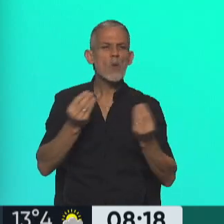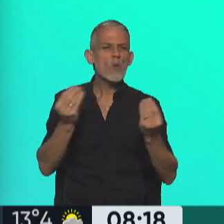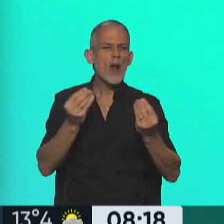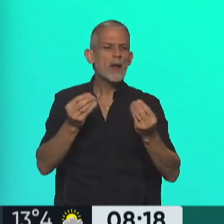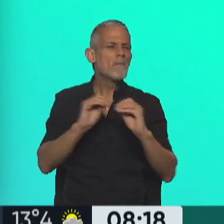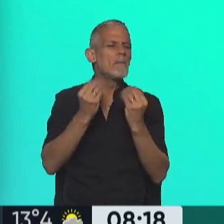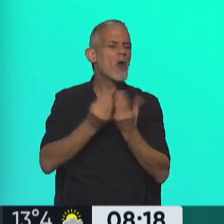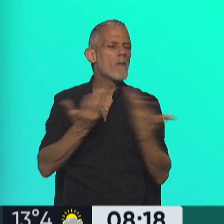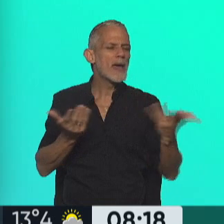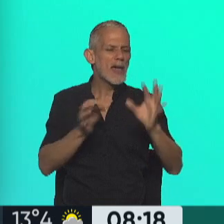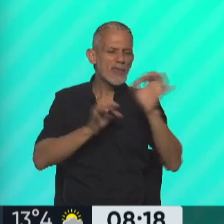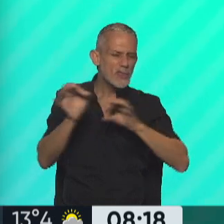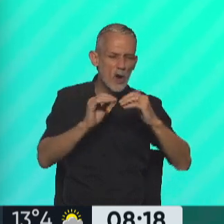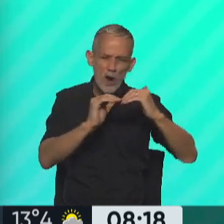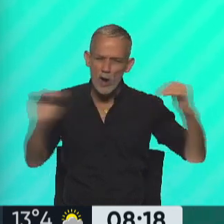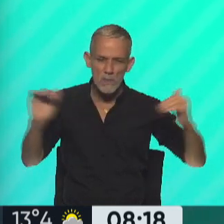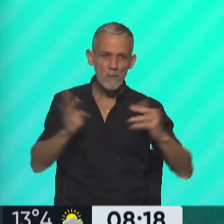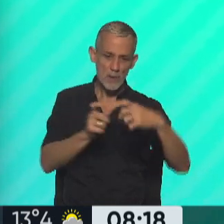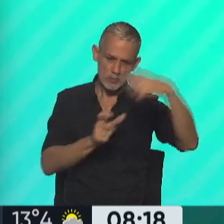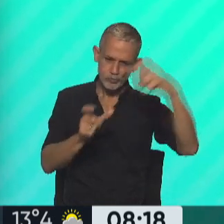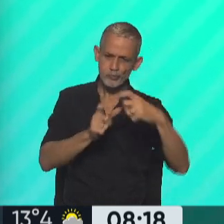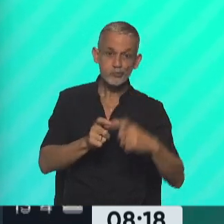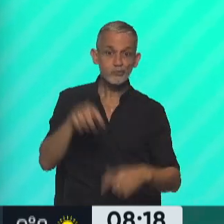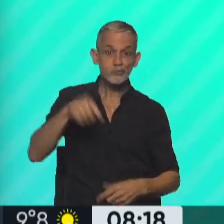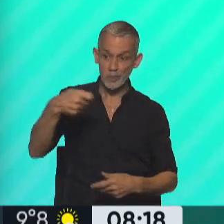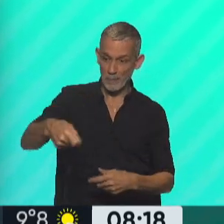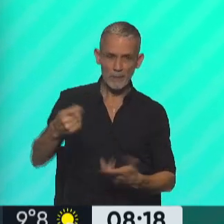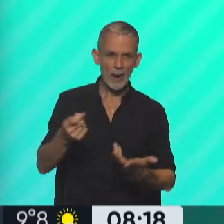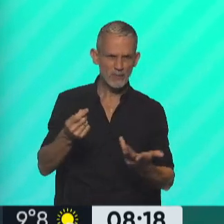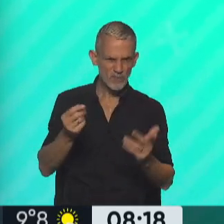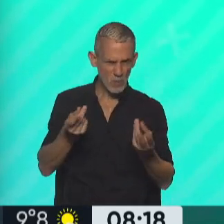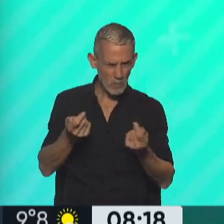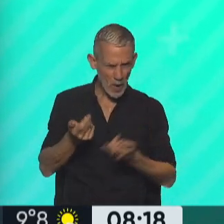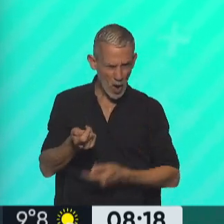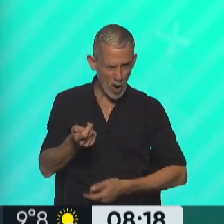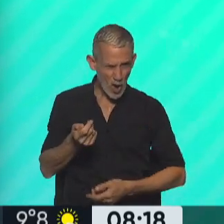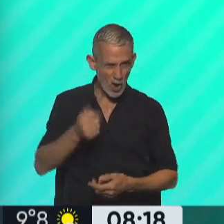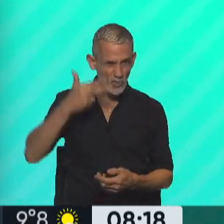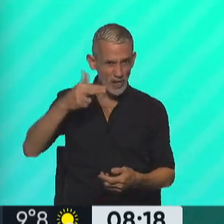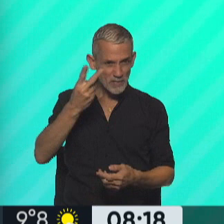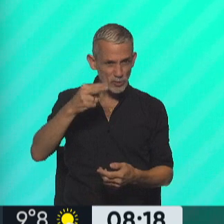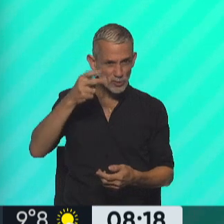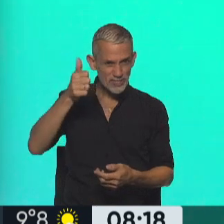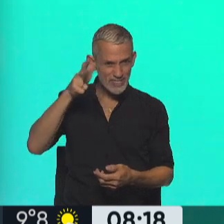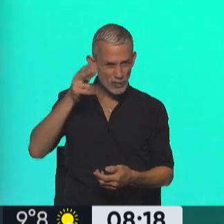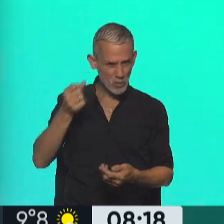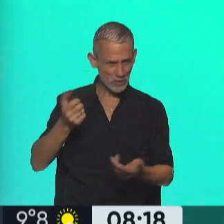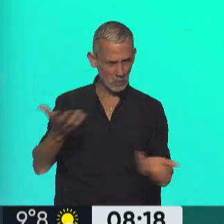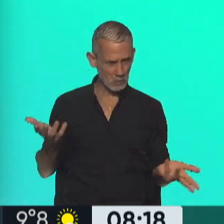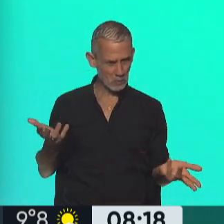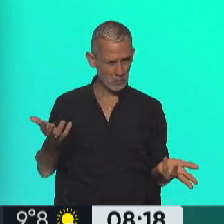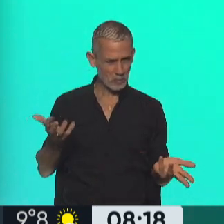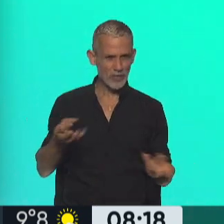ticket promedio de cuando te dan la factura de cuánto de lo te que costó? pagas, claro. Mirá qué bajito, 3.268 pesos. No se puede